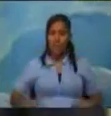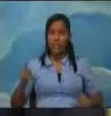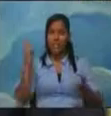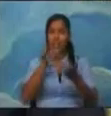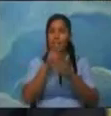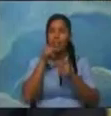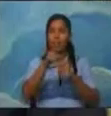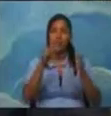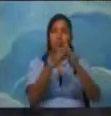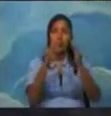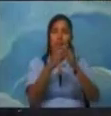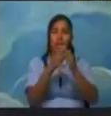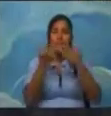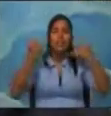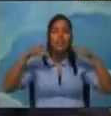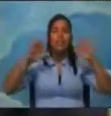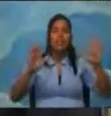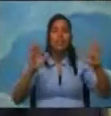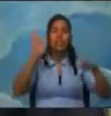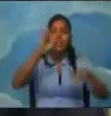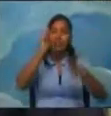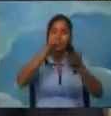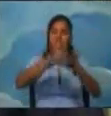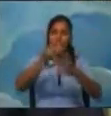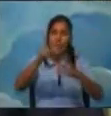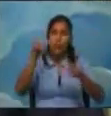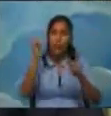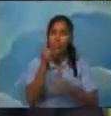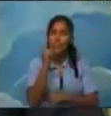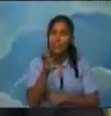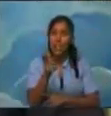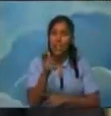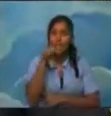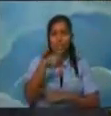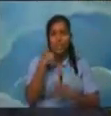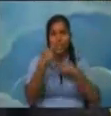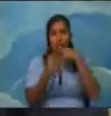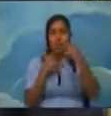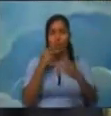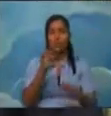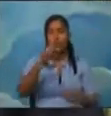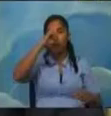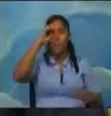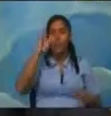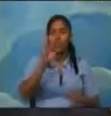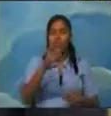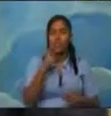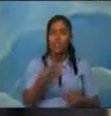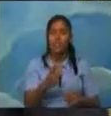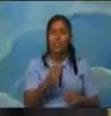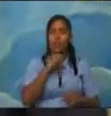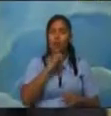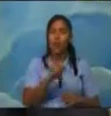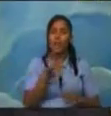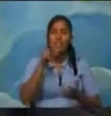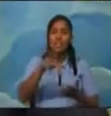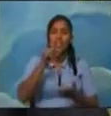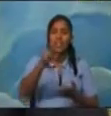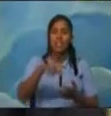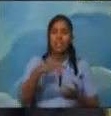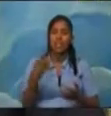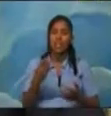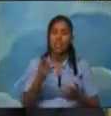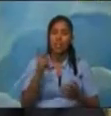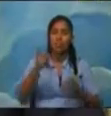a su casa, que quizás está llegando al taxi que usted está manejando, esa voz que Dios le está diciendo? Es necesario de que